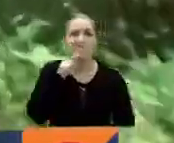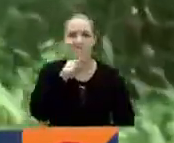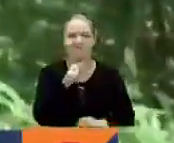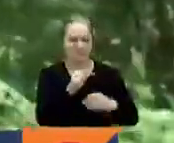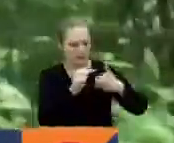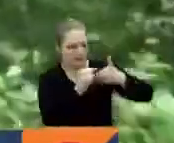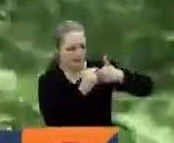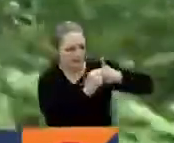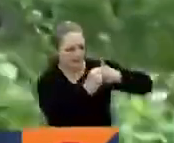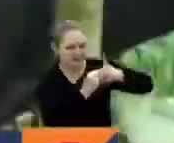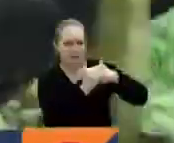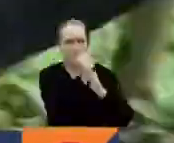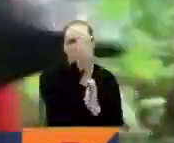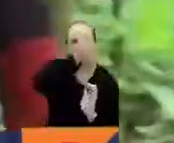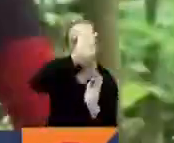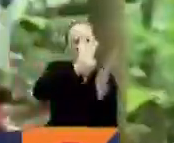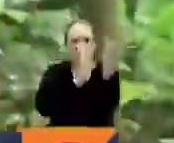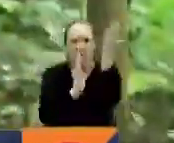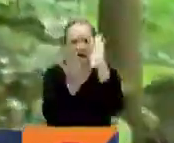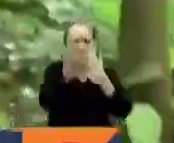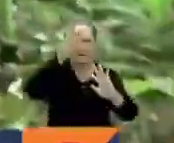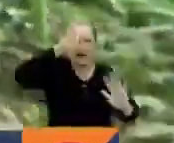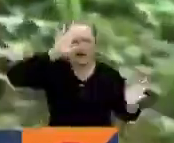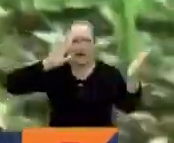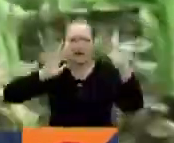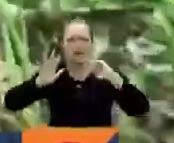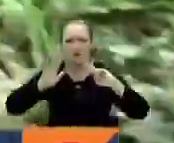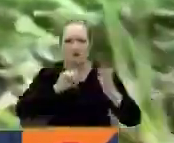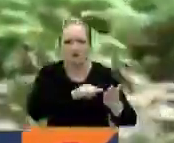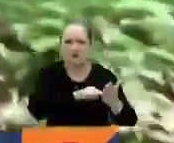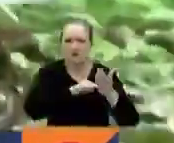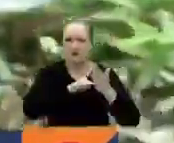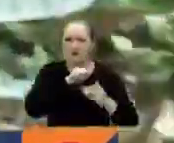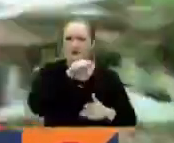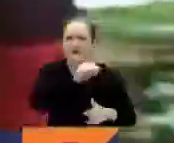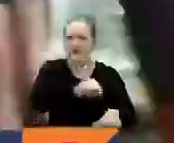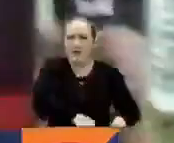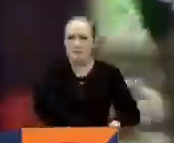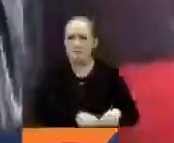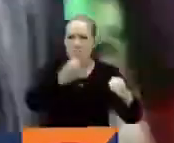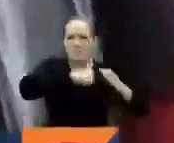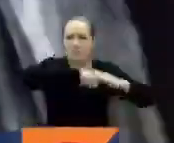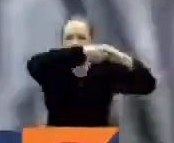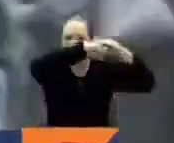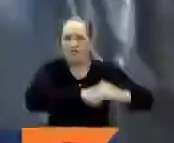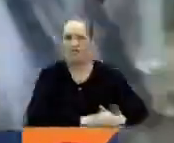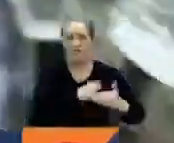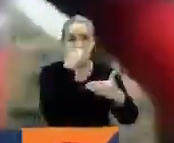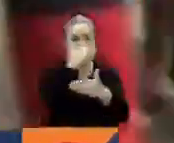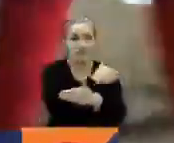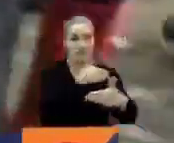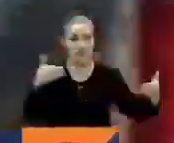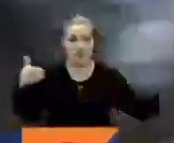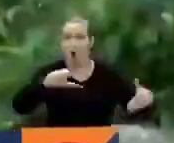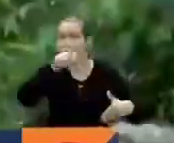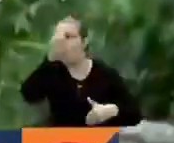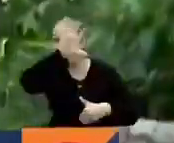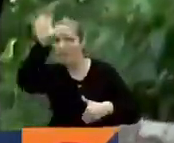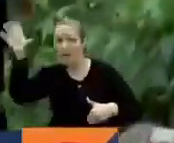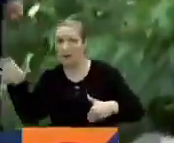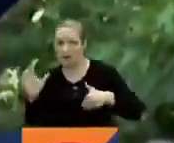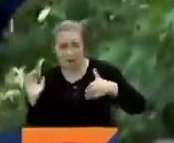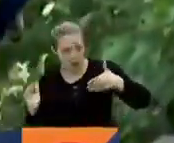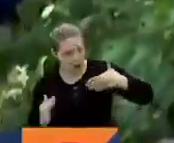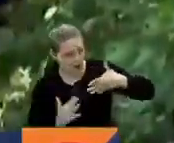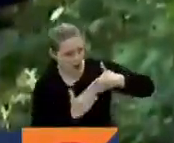del Tapón del Darién, según las autoridades, se han convertido en el escenario ideal para la vulneración de los derechos de los niños migrantes que transitan a diario por estos